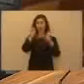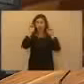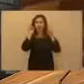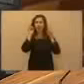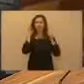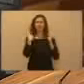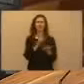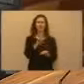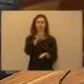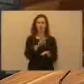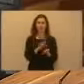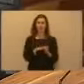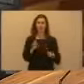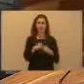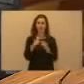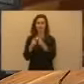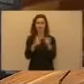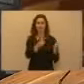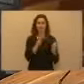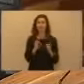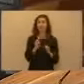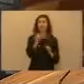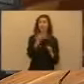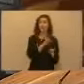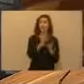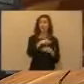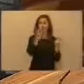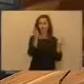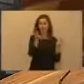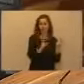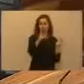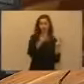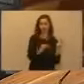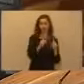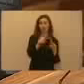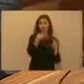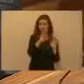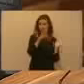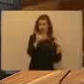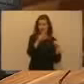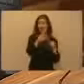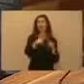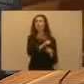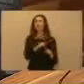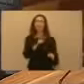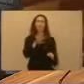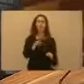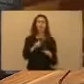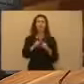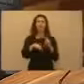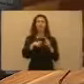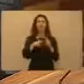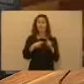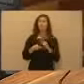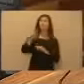para su progresivo desmantelamiento. Primero precarizan los servicios públicos y después los privatizan. La semana pasada,